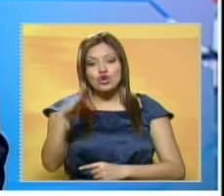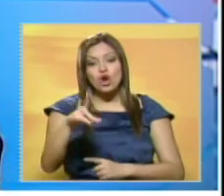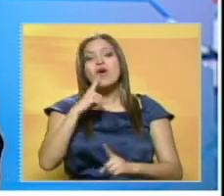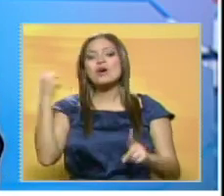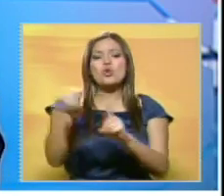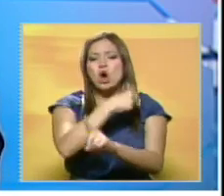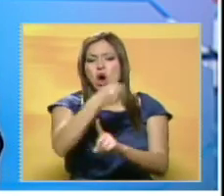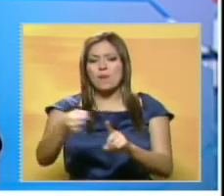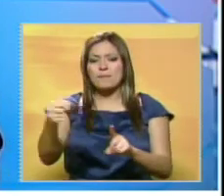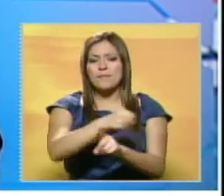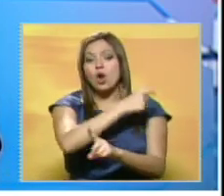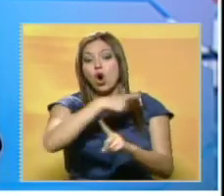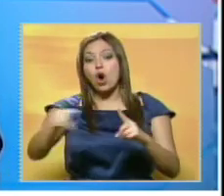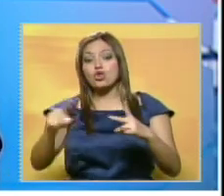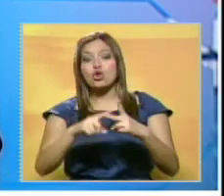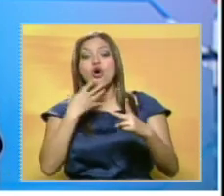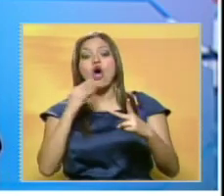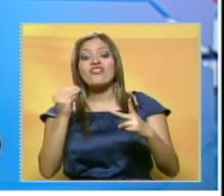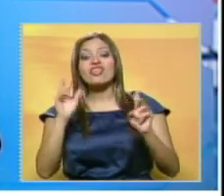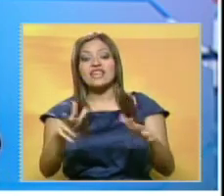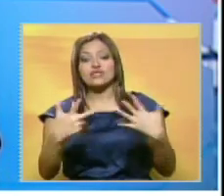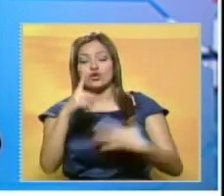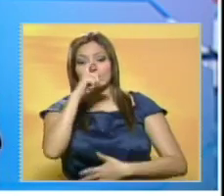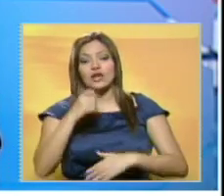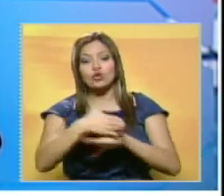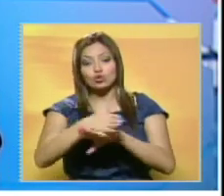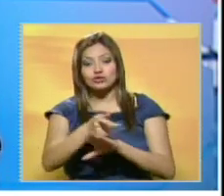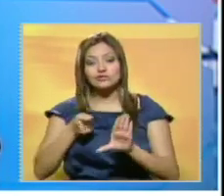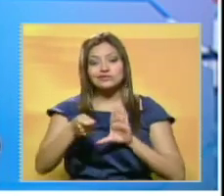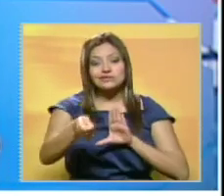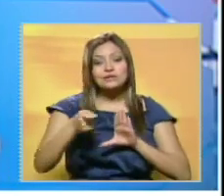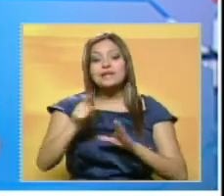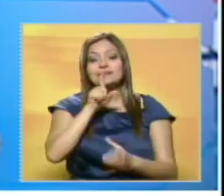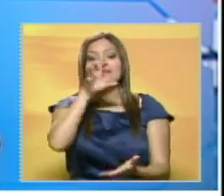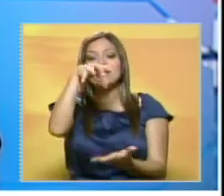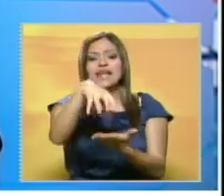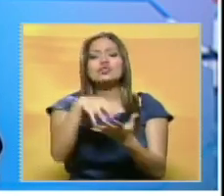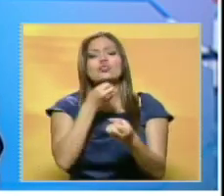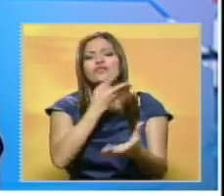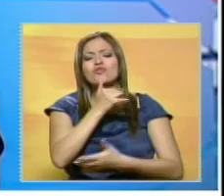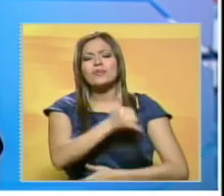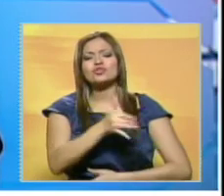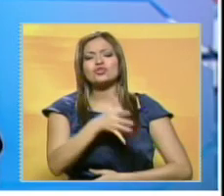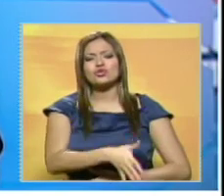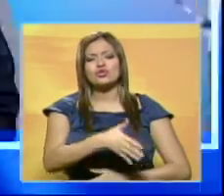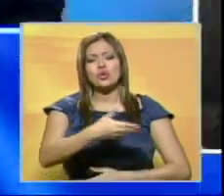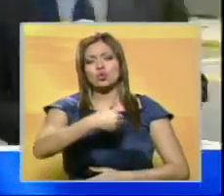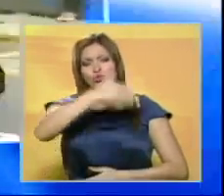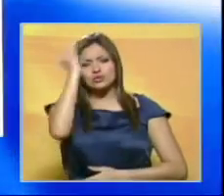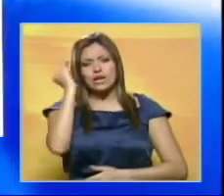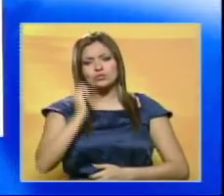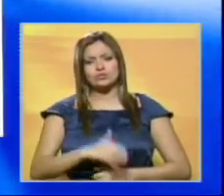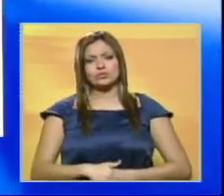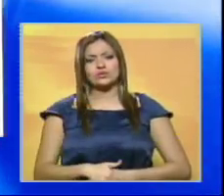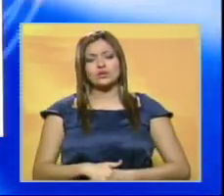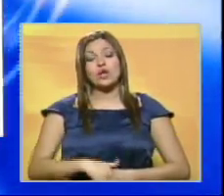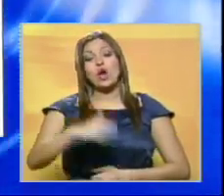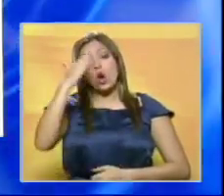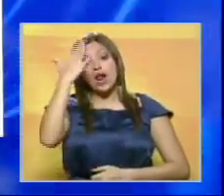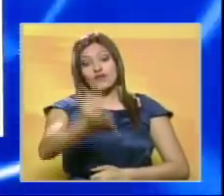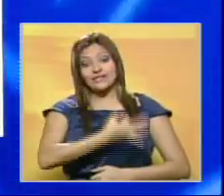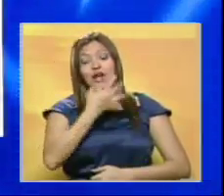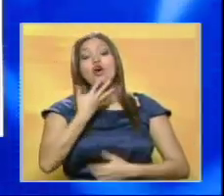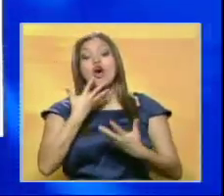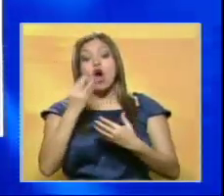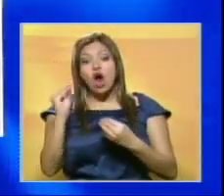en Caurimare y un joven de 18 años apuñalado en El Silencio. Gustavo Gómez Morón nos cuenta. Hola, buenas tardes. El joven de